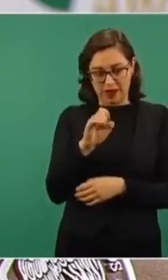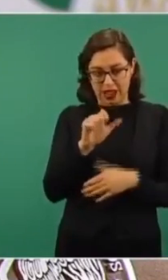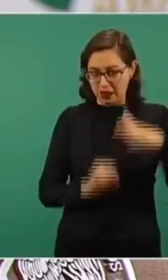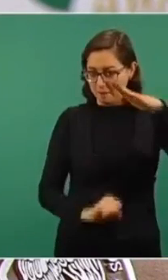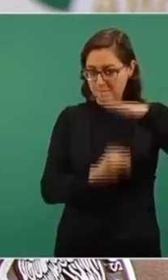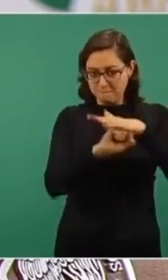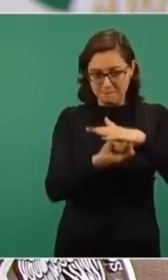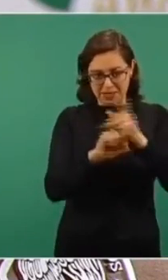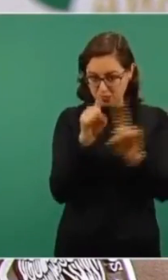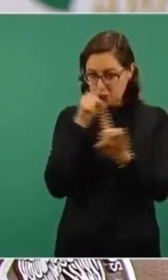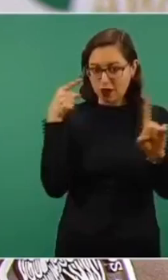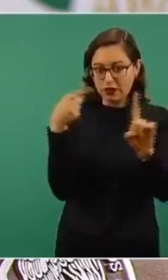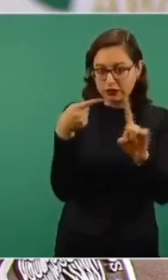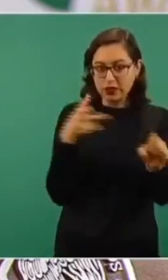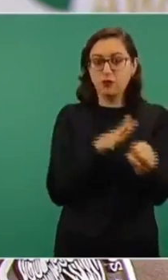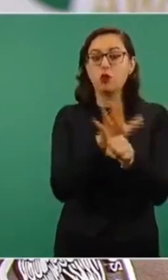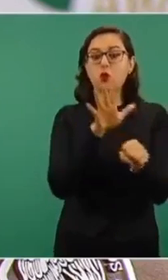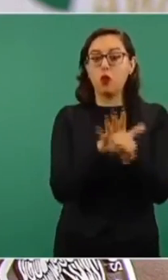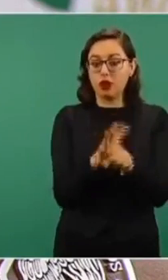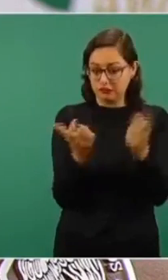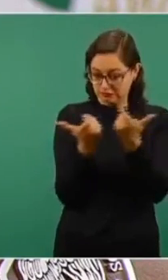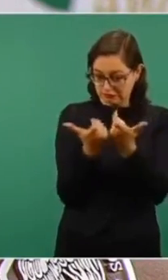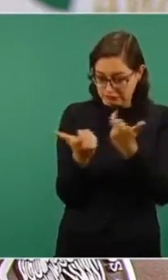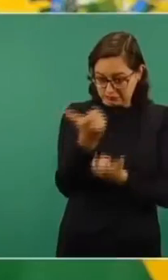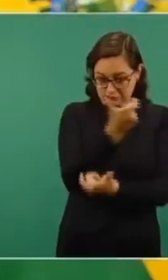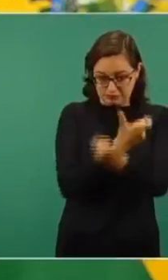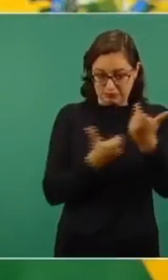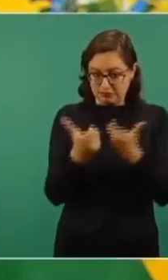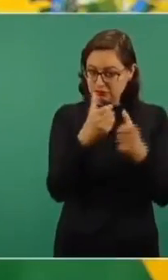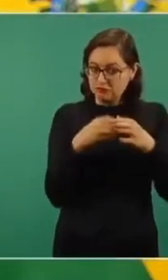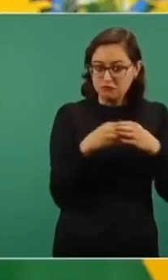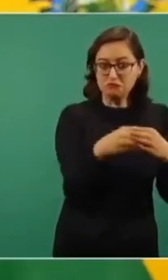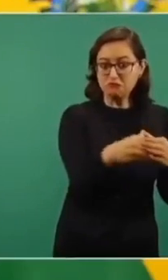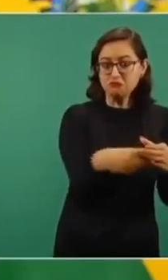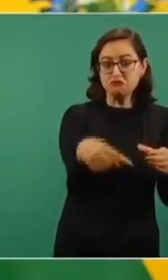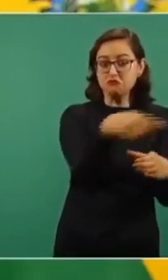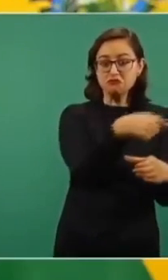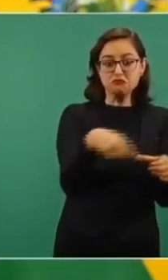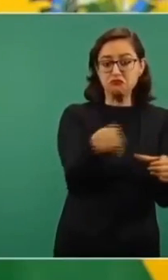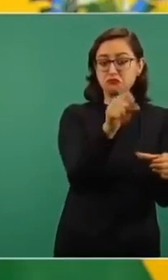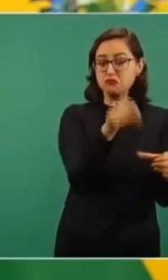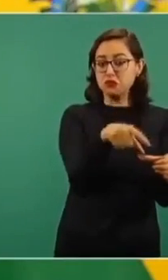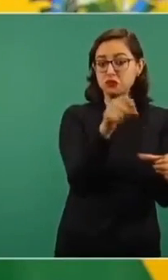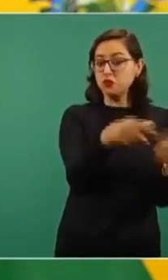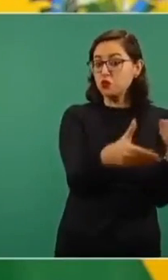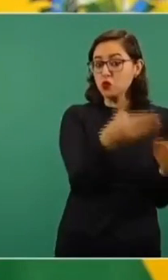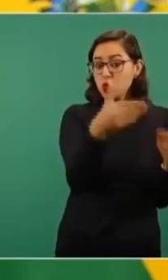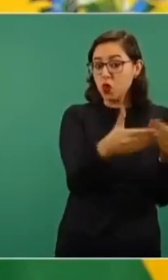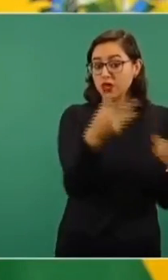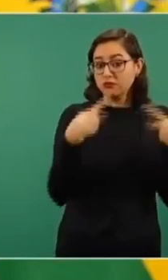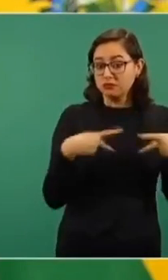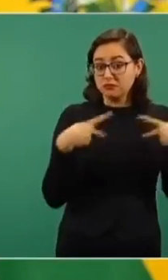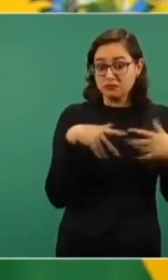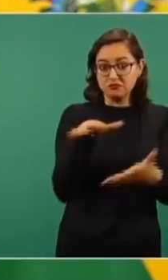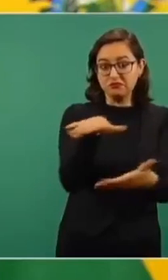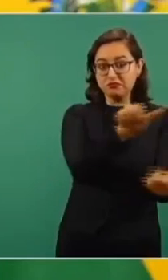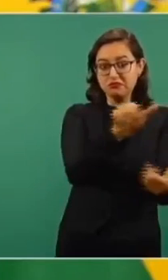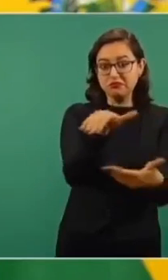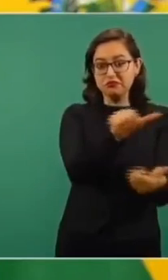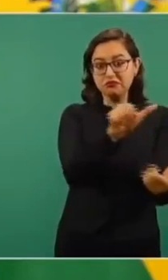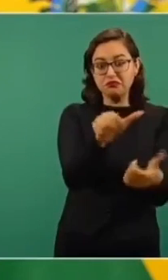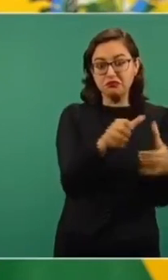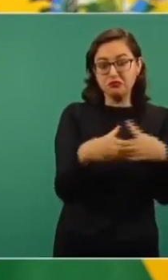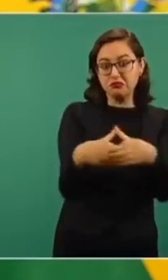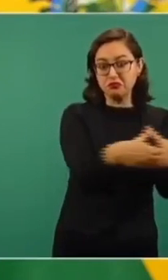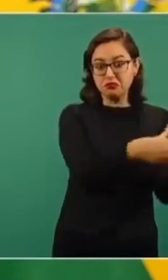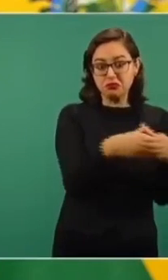neoliberal. Lo que nosotros tenemos que hacer, por lo tanto, somos la antítesis de ello, es la redistribución del ingreso. Y esa redistribución del